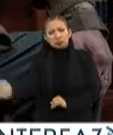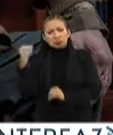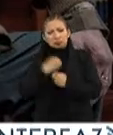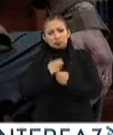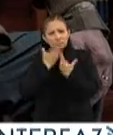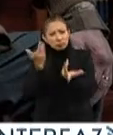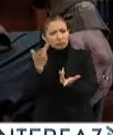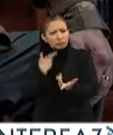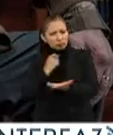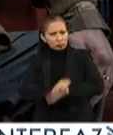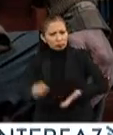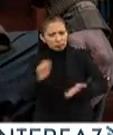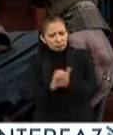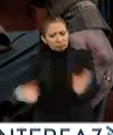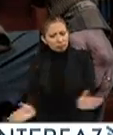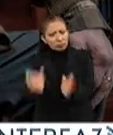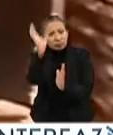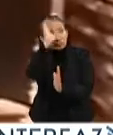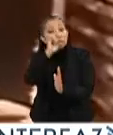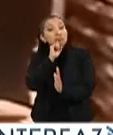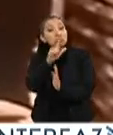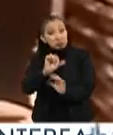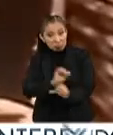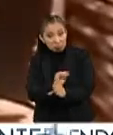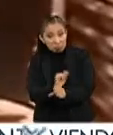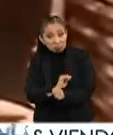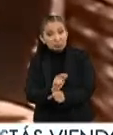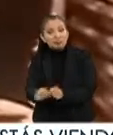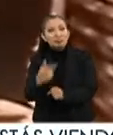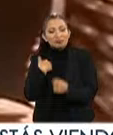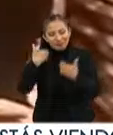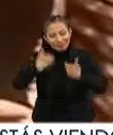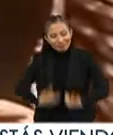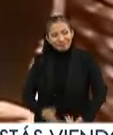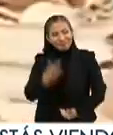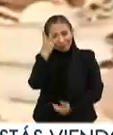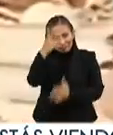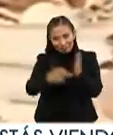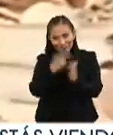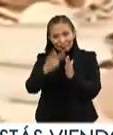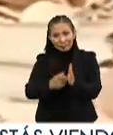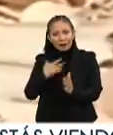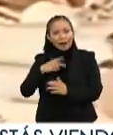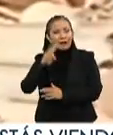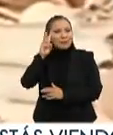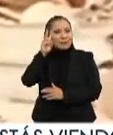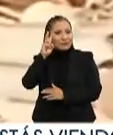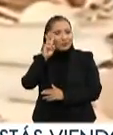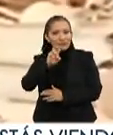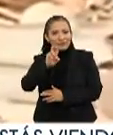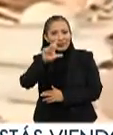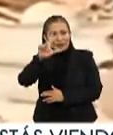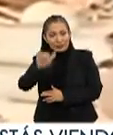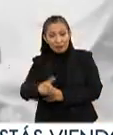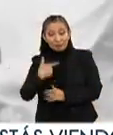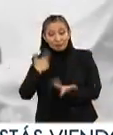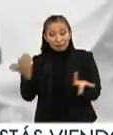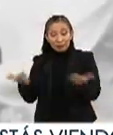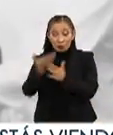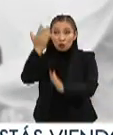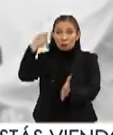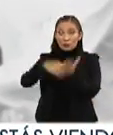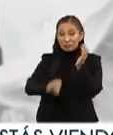poeta, político, promotor cultural e incluso actor, interpretando en 3 ocasiones a Pancho Villa. Además, en la década